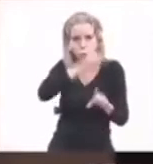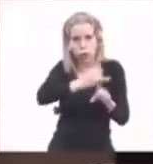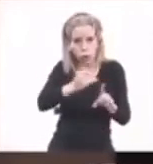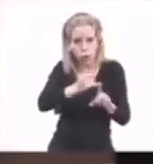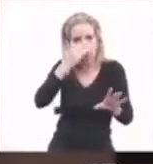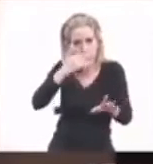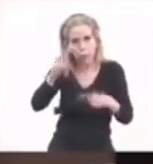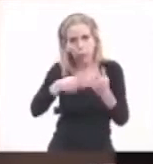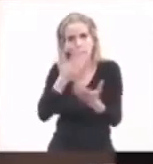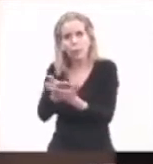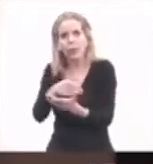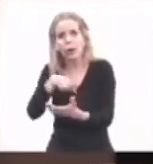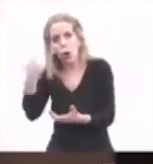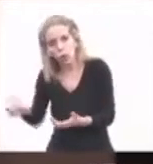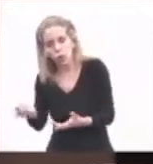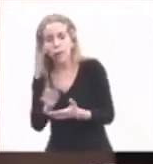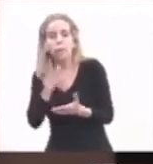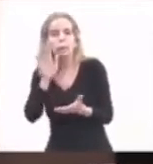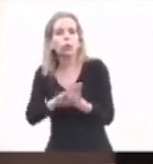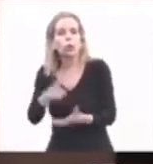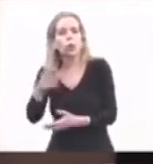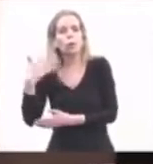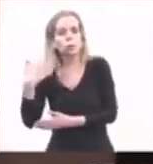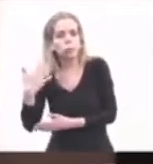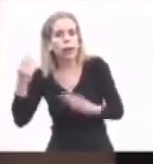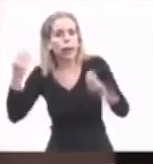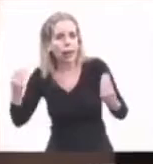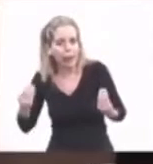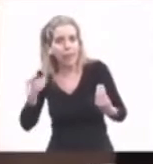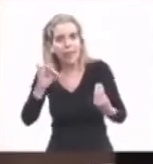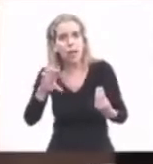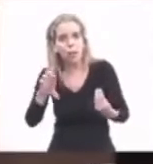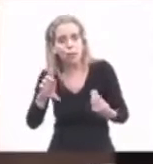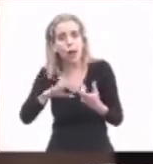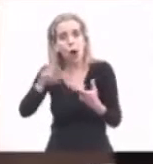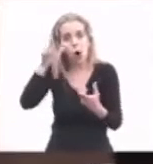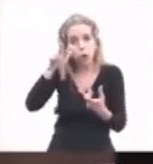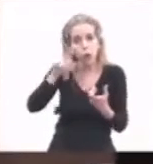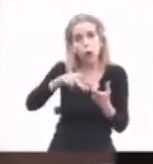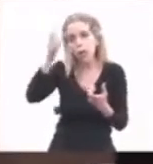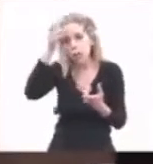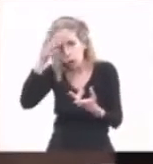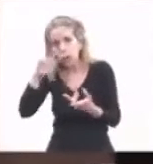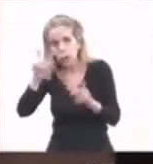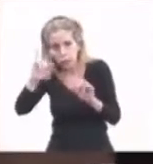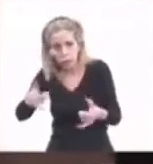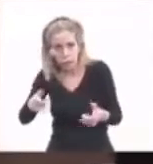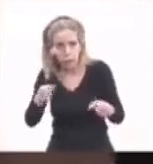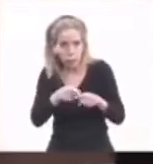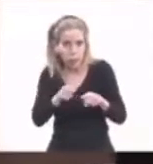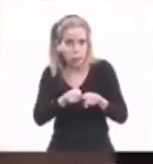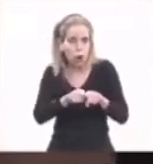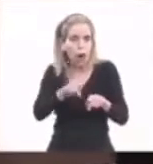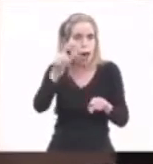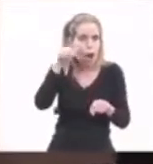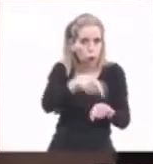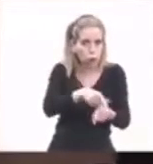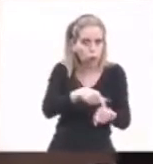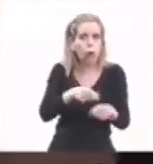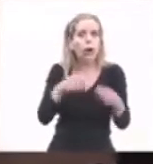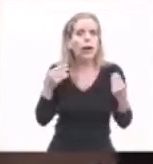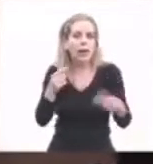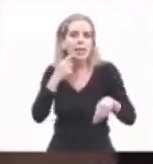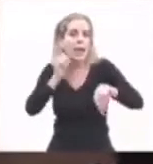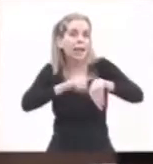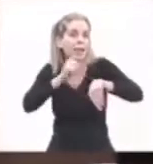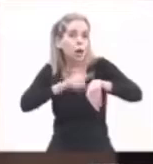Con respecto al uso de la palabra, la DP8 y la DP12, que ratificaba la DP8, dice que el